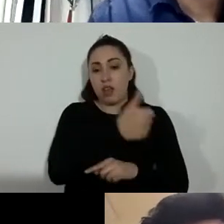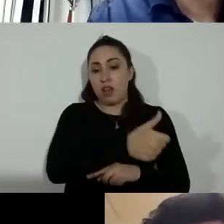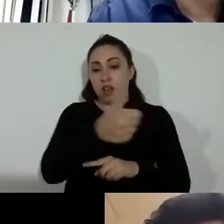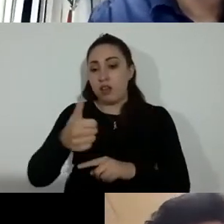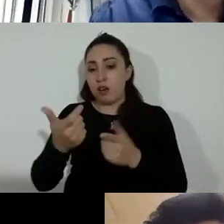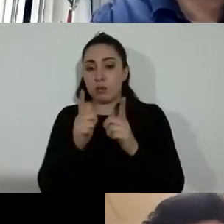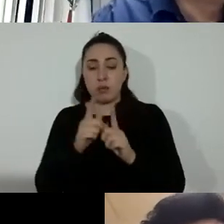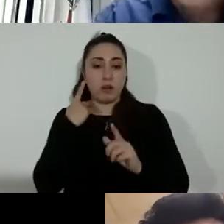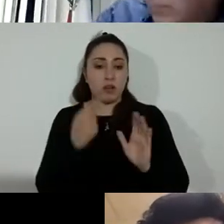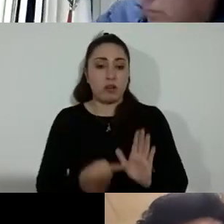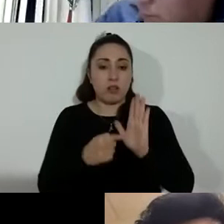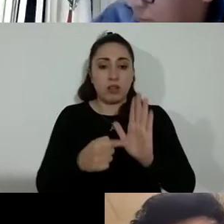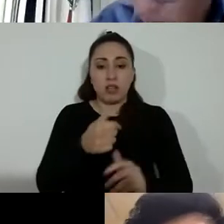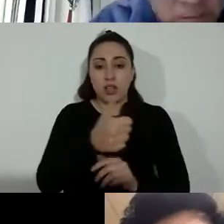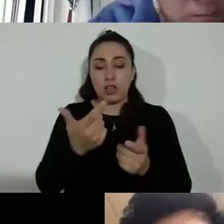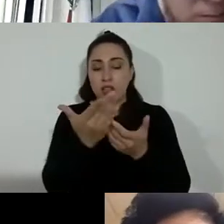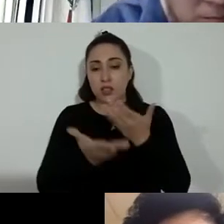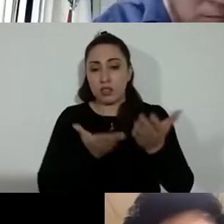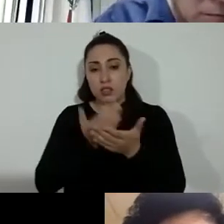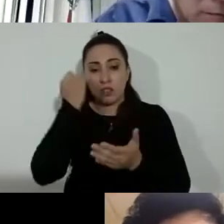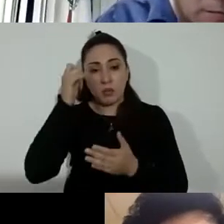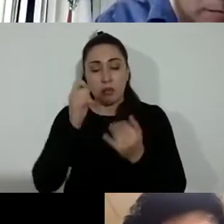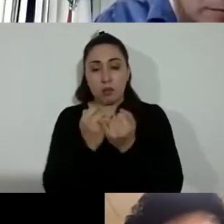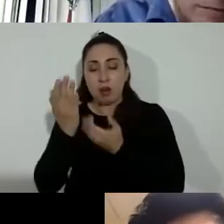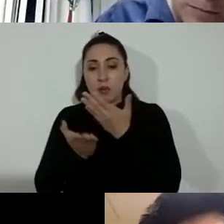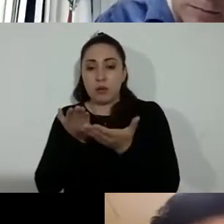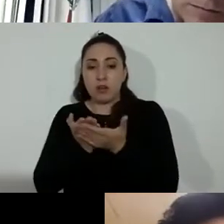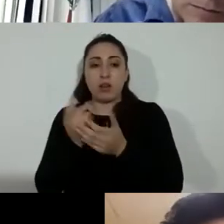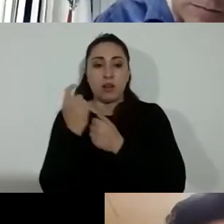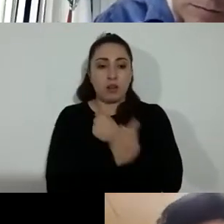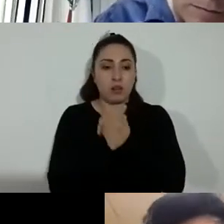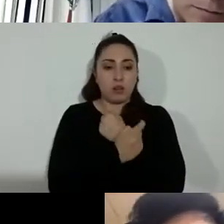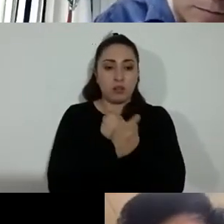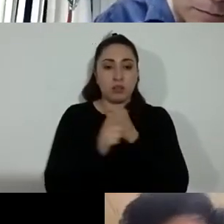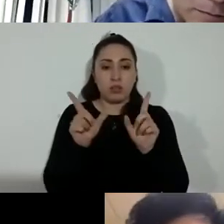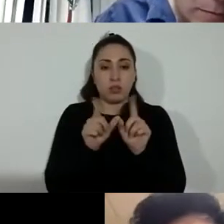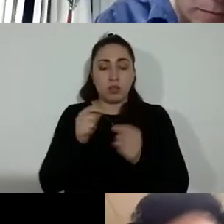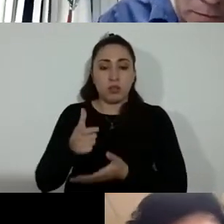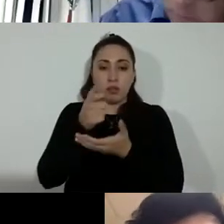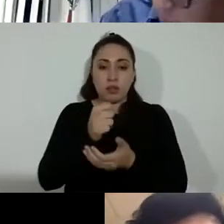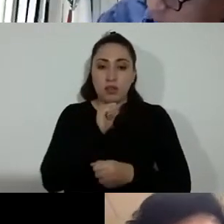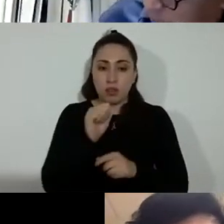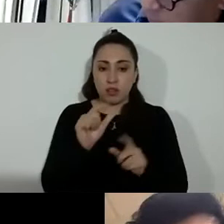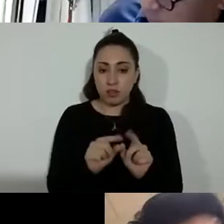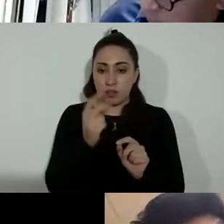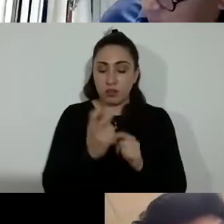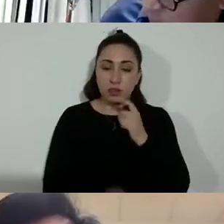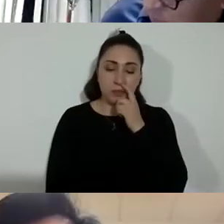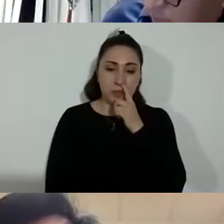parlamentario y los puntos de acuerdo por 100, siempre y cuando sean de presupuesto, sin subirlos a presentar.